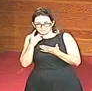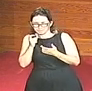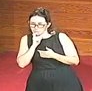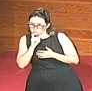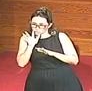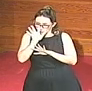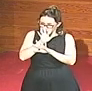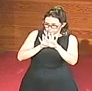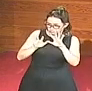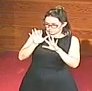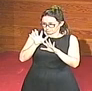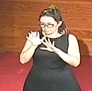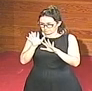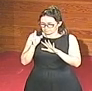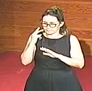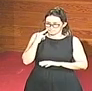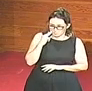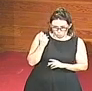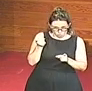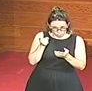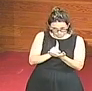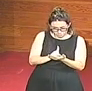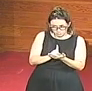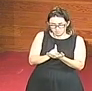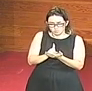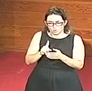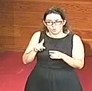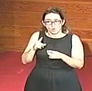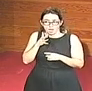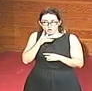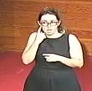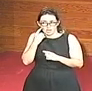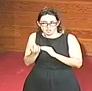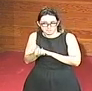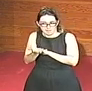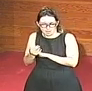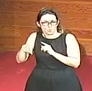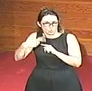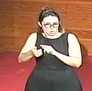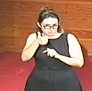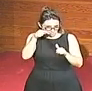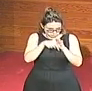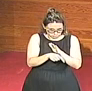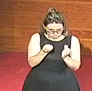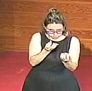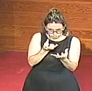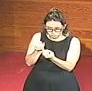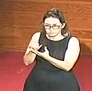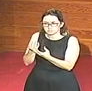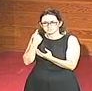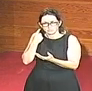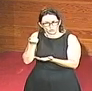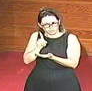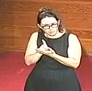viendo pues, cómo vuelven a producirse, después iré a contaros algunos casos, algunas historias, cómo vuelven a producirse